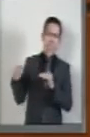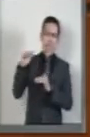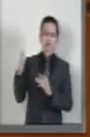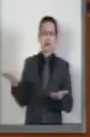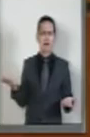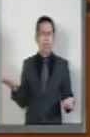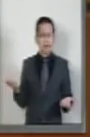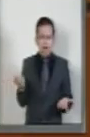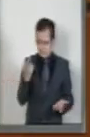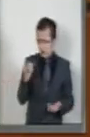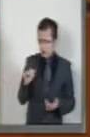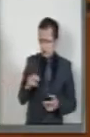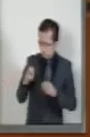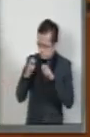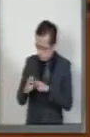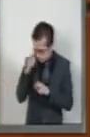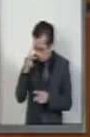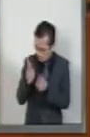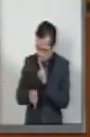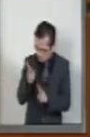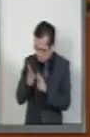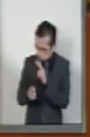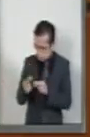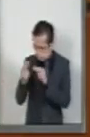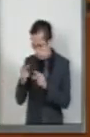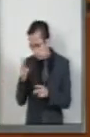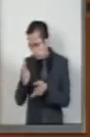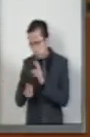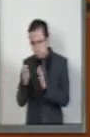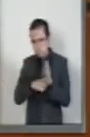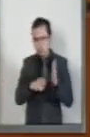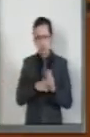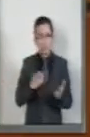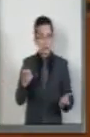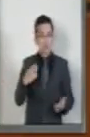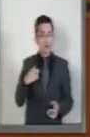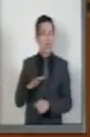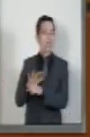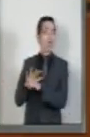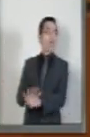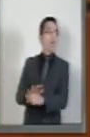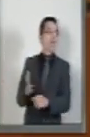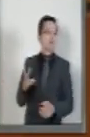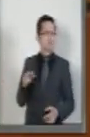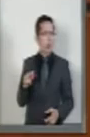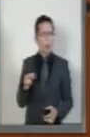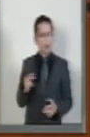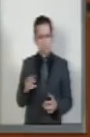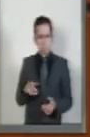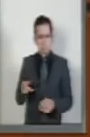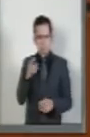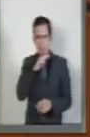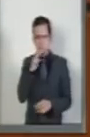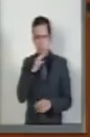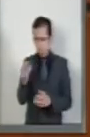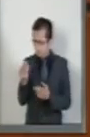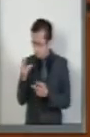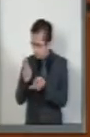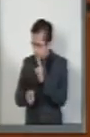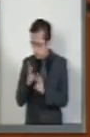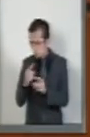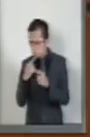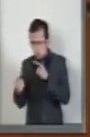A esa movilización no la reprimieron, sino al contrario, de inmediato tuvieron